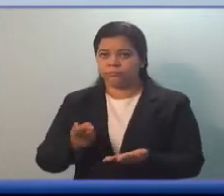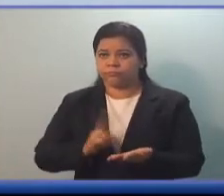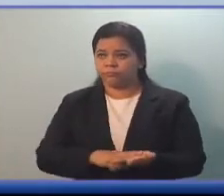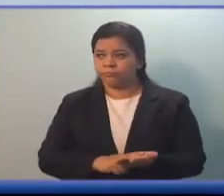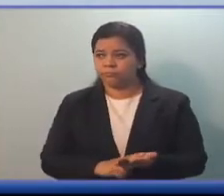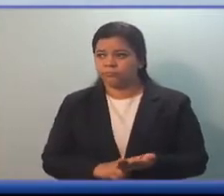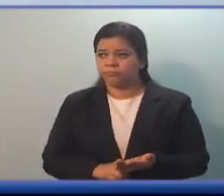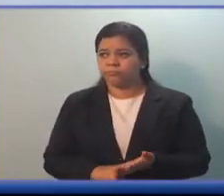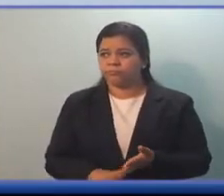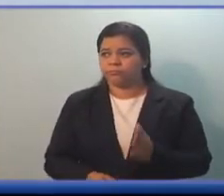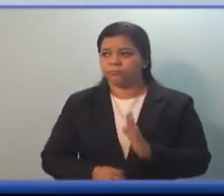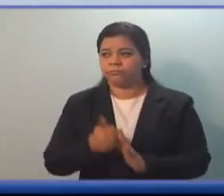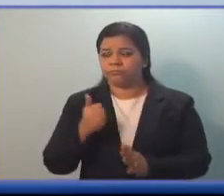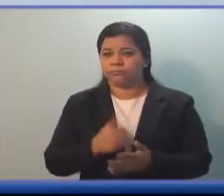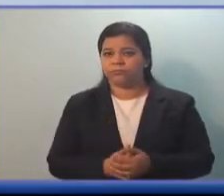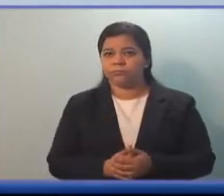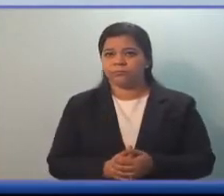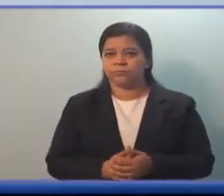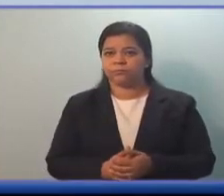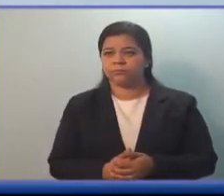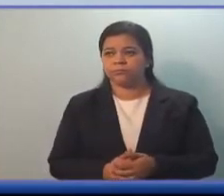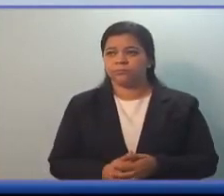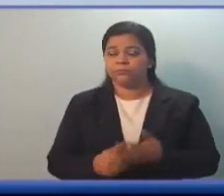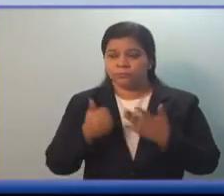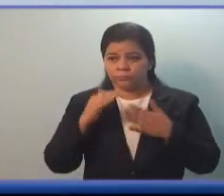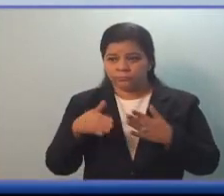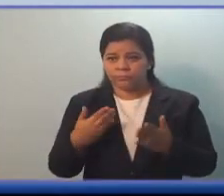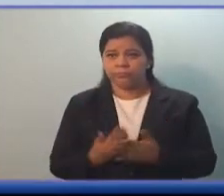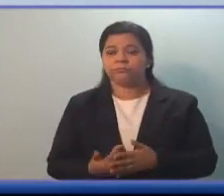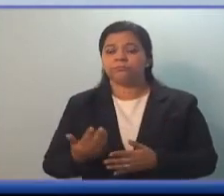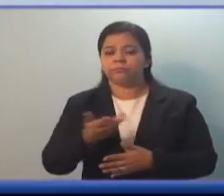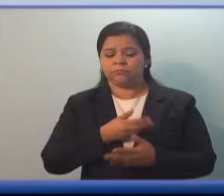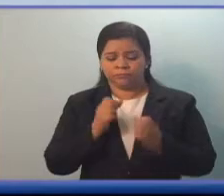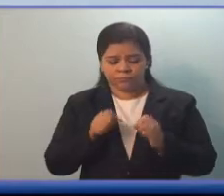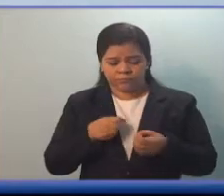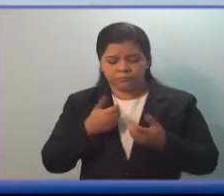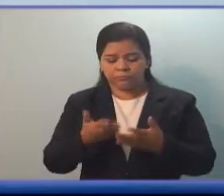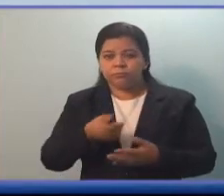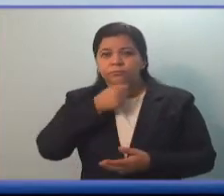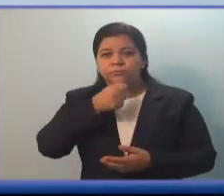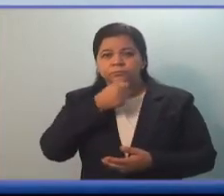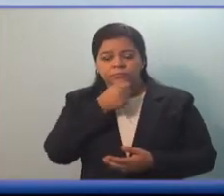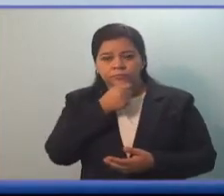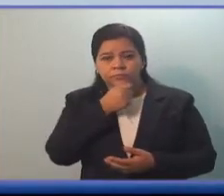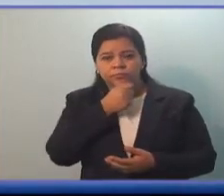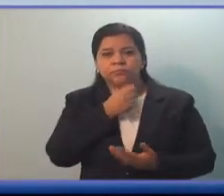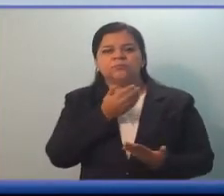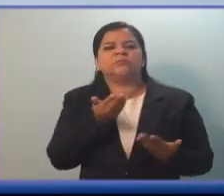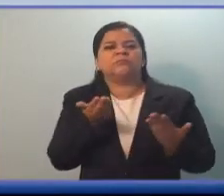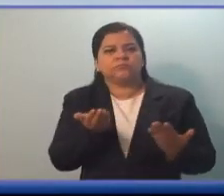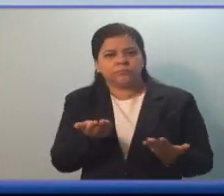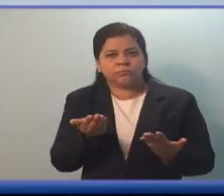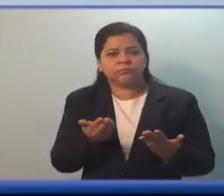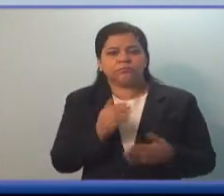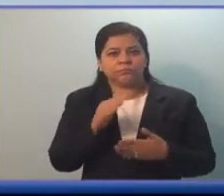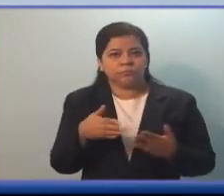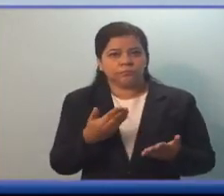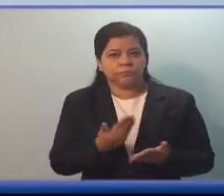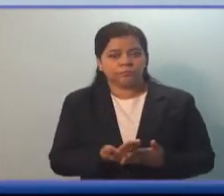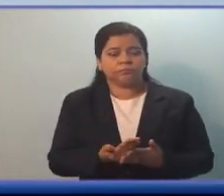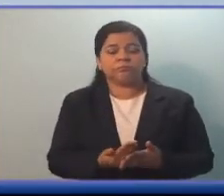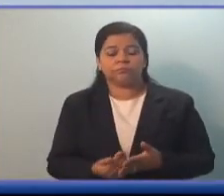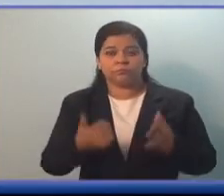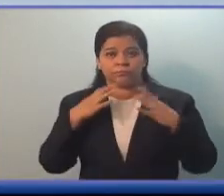El otro compromiso internacional es rendir informes sobre cómo los estados le están